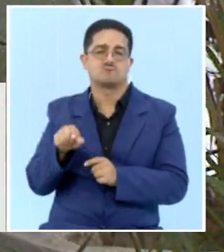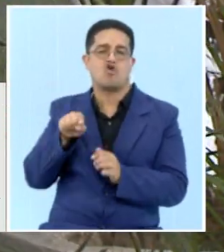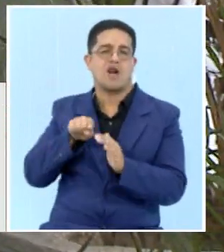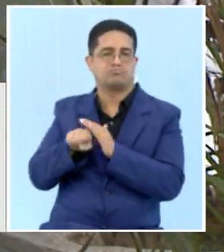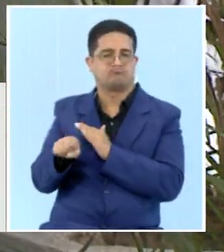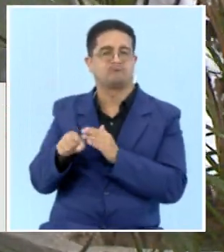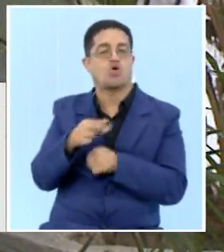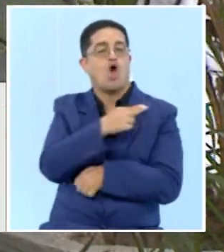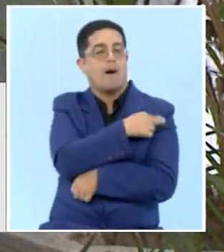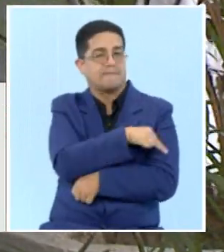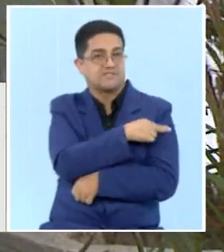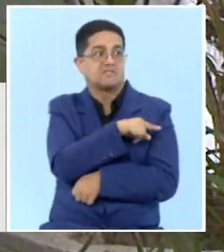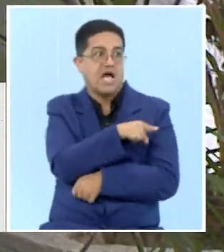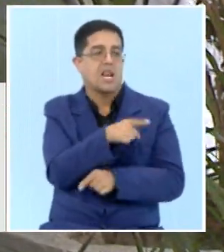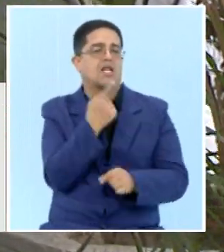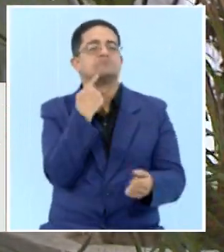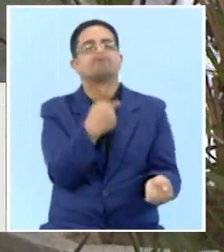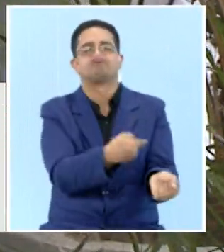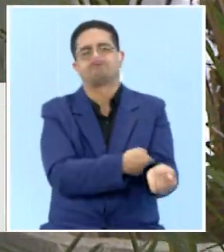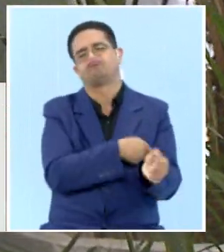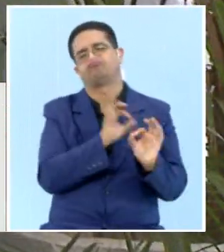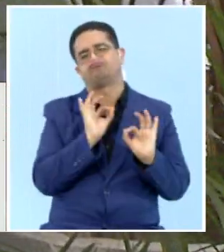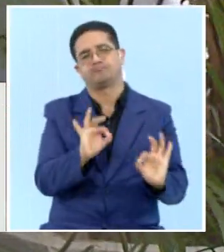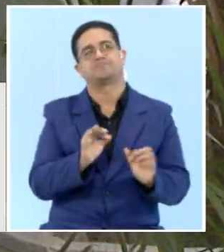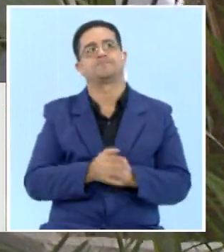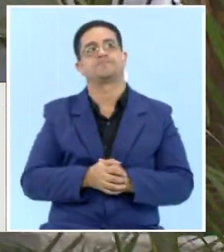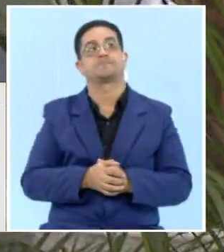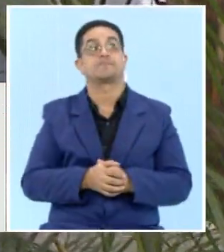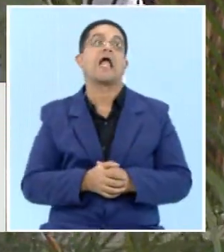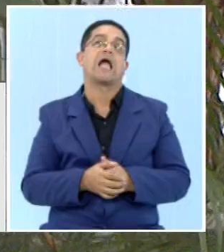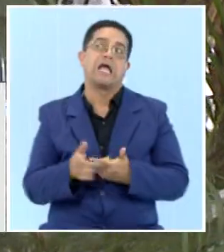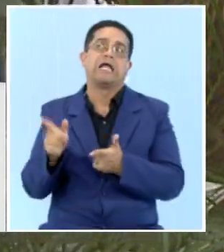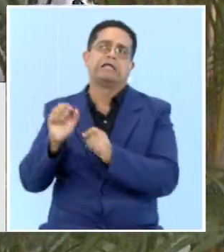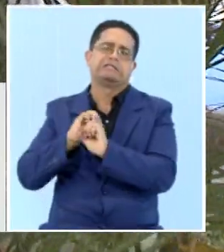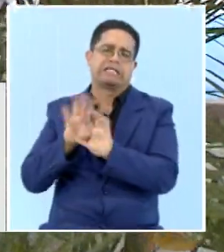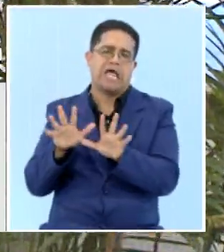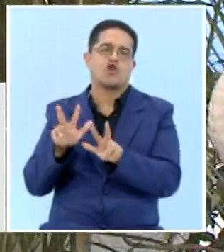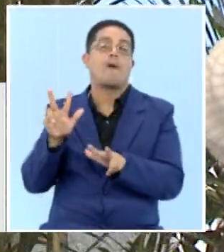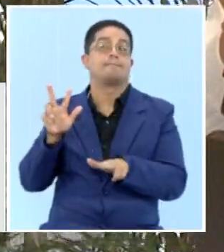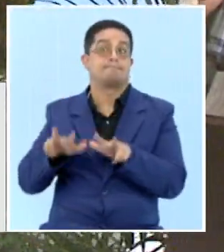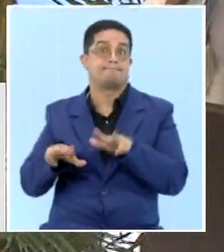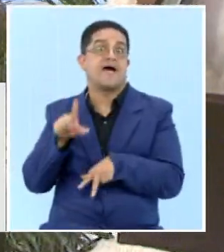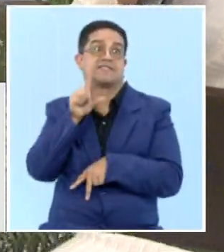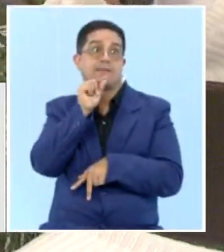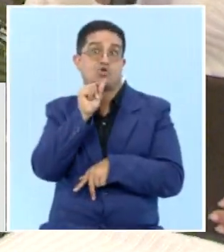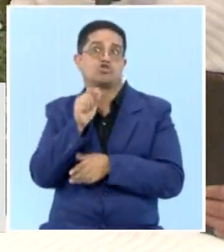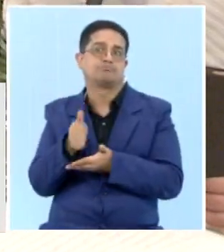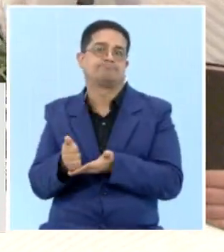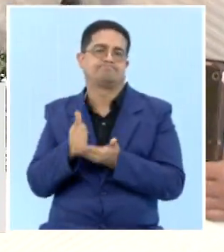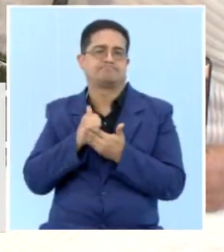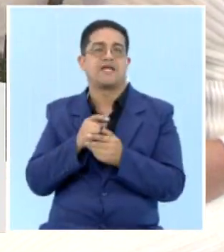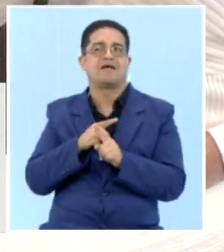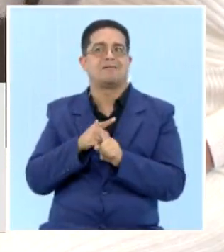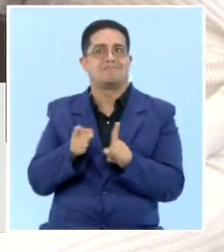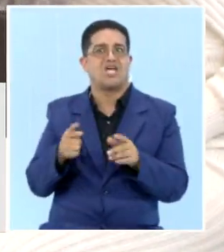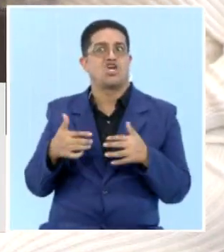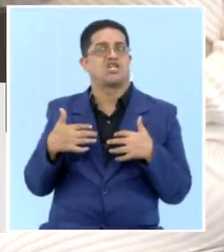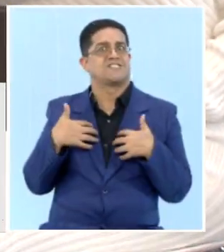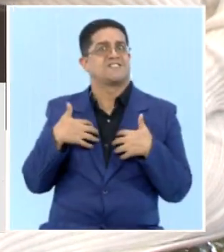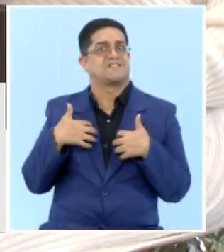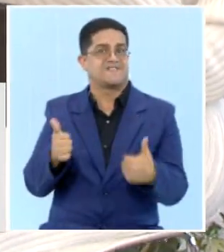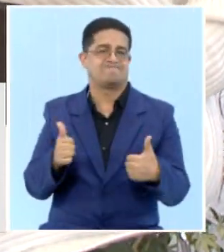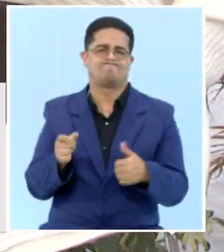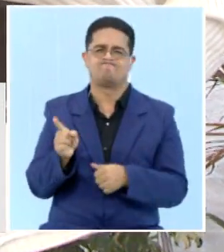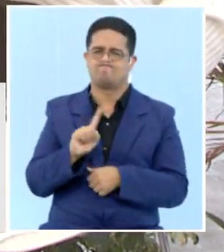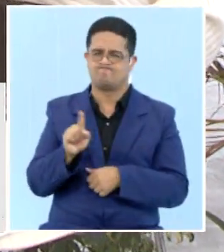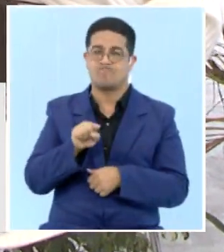establece una hidratación mucho más específica. Claro, la pata de pollo se ha demostrado que es buena fuente de colágeno, pero no que sube las plaquetas. Así que si